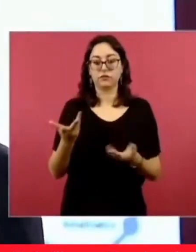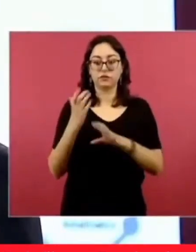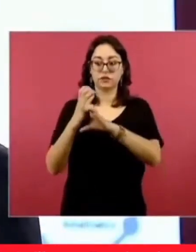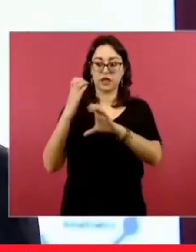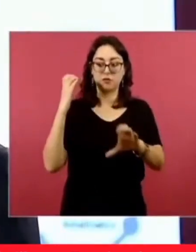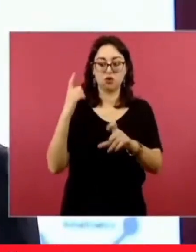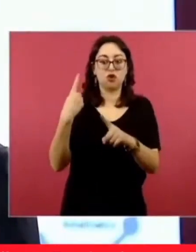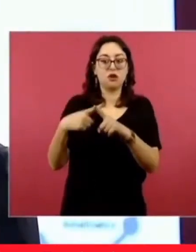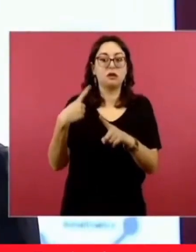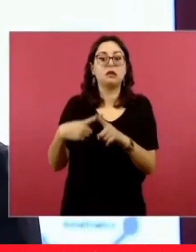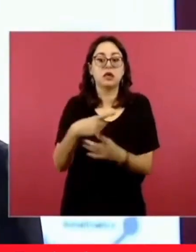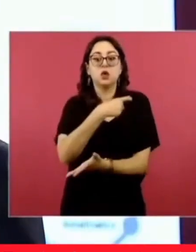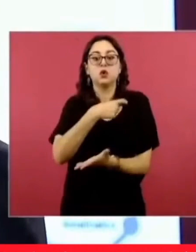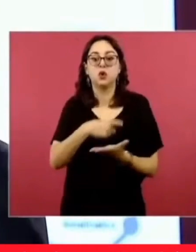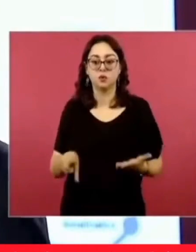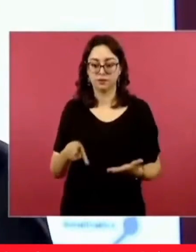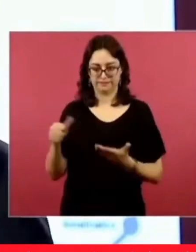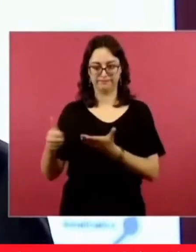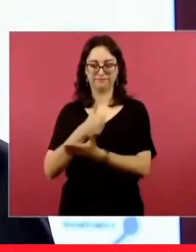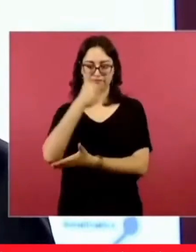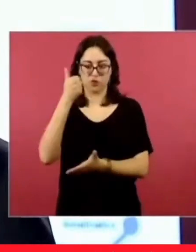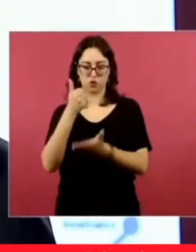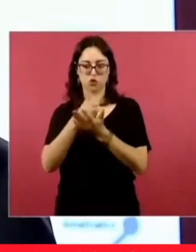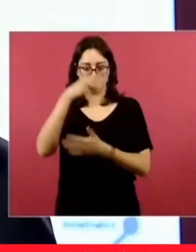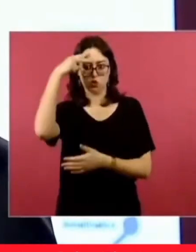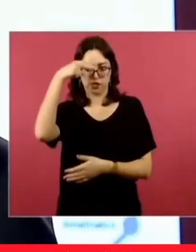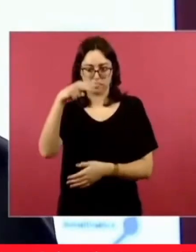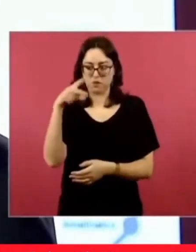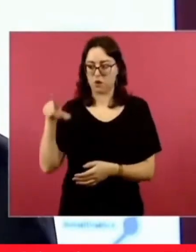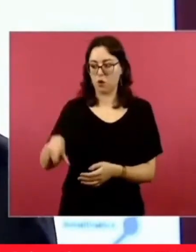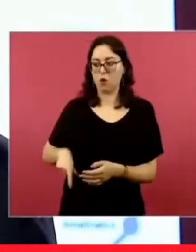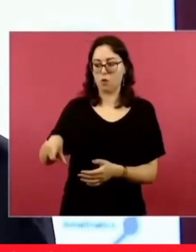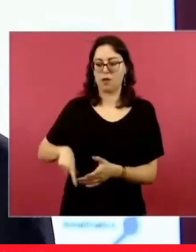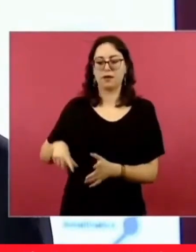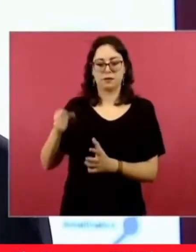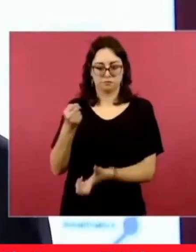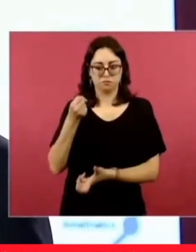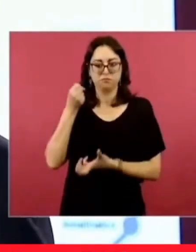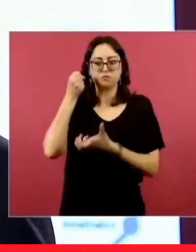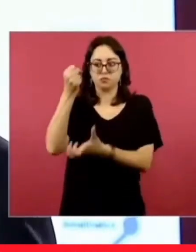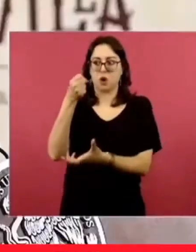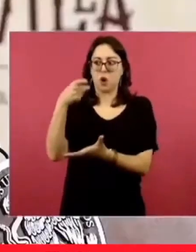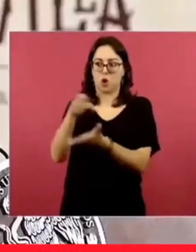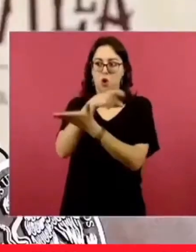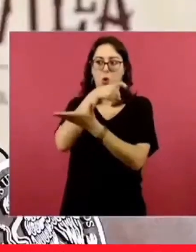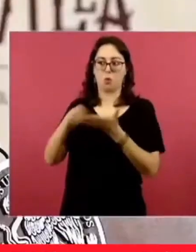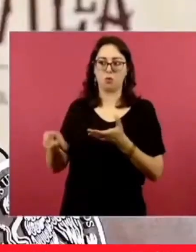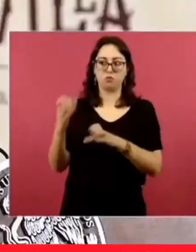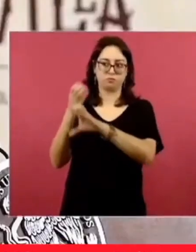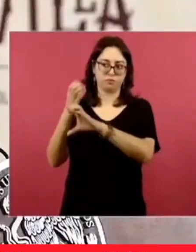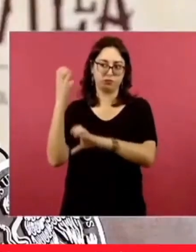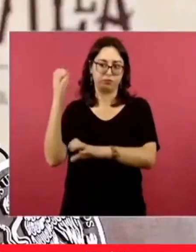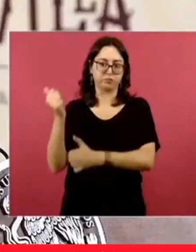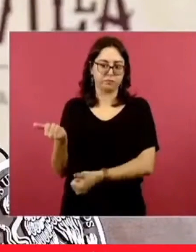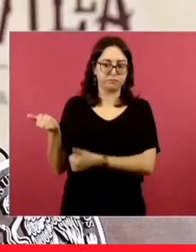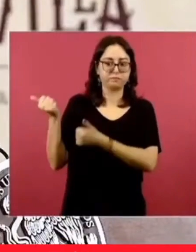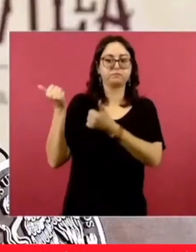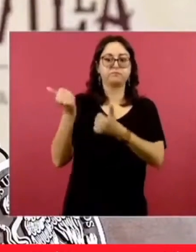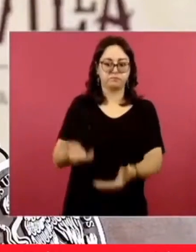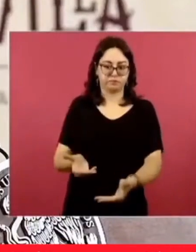es decir, los autobuses que estarán utilizándose, es una flota que el gobierno de la Ciudad de México ha adquirido para hacer uso de este